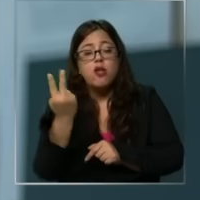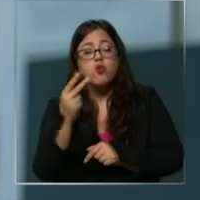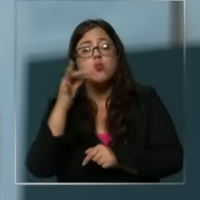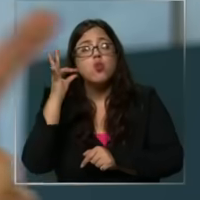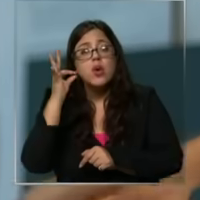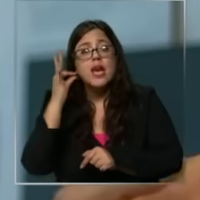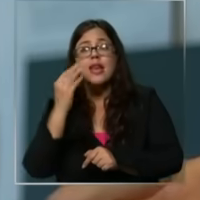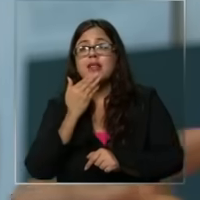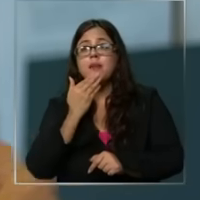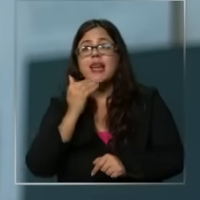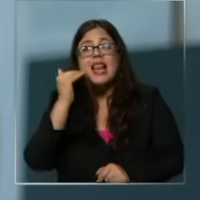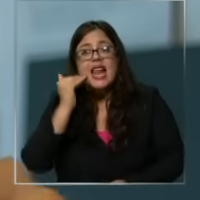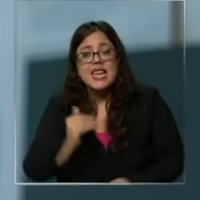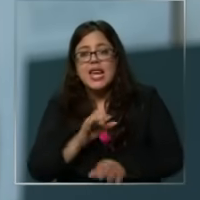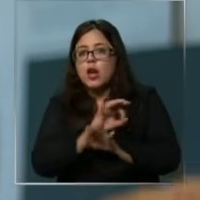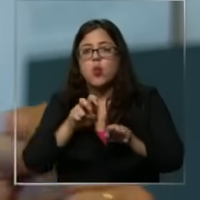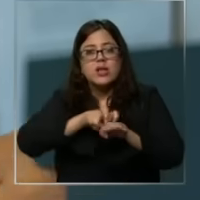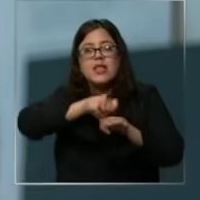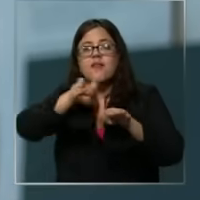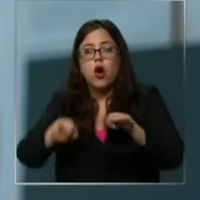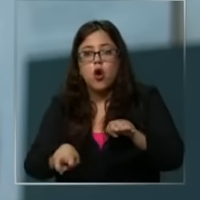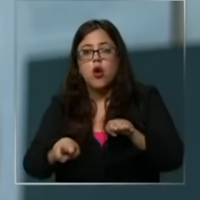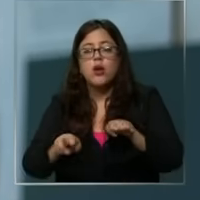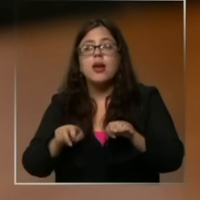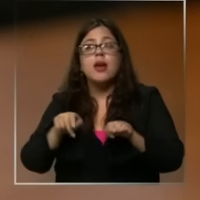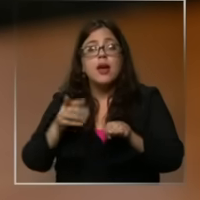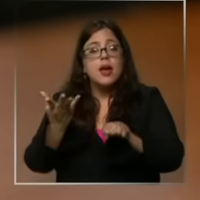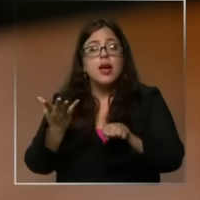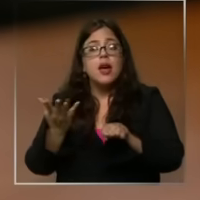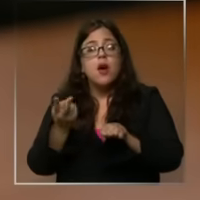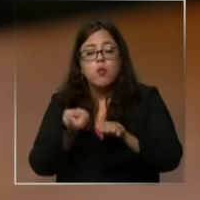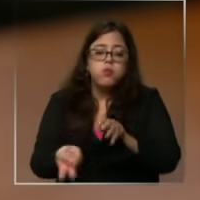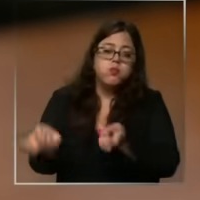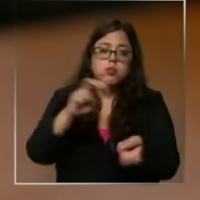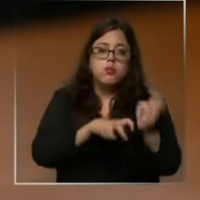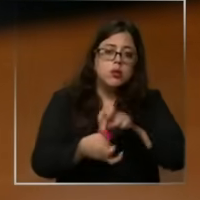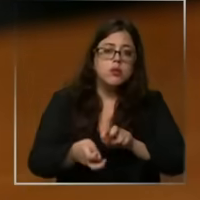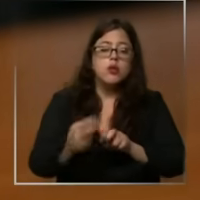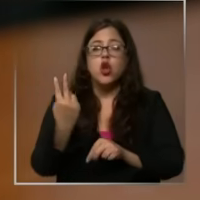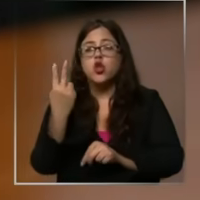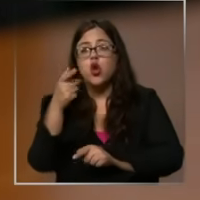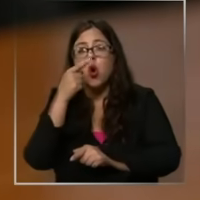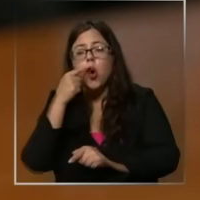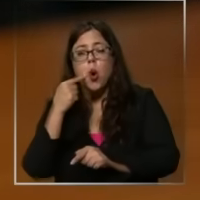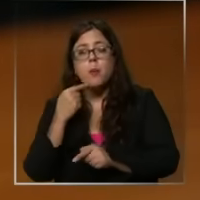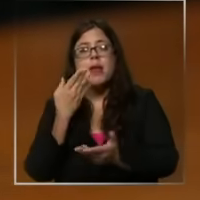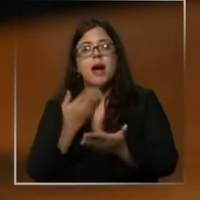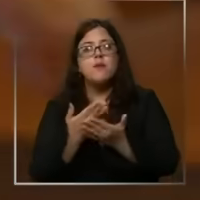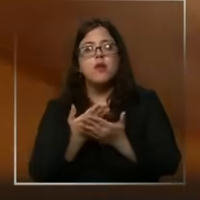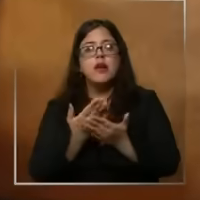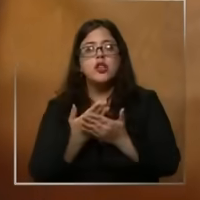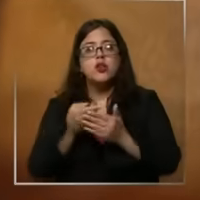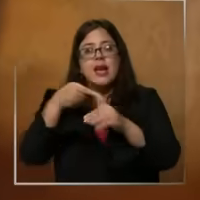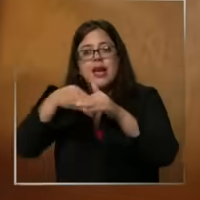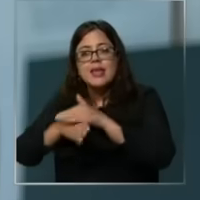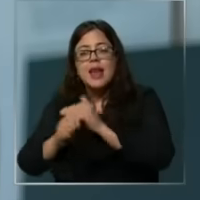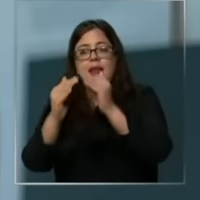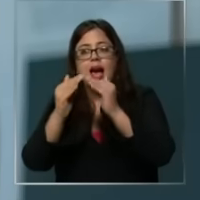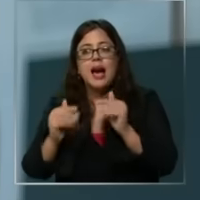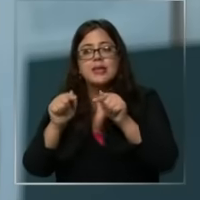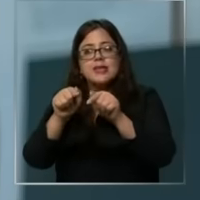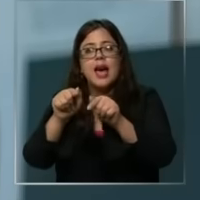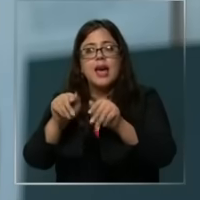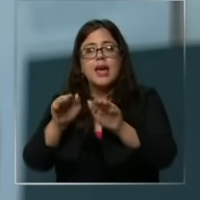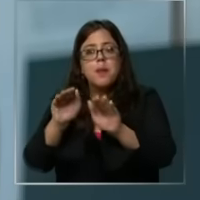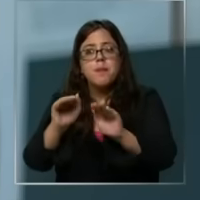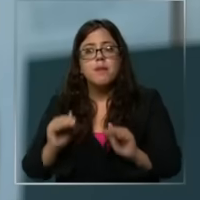cierto?, y la menor de edad, que nunca se bajó del auto, vuelven a ingresar al vehículo. Los dos sujetos aprovechan para ingresar a su domicilio, que se encontraba ahí mismo, por